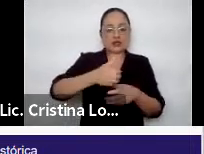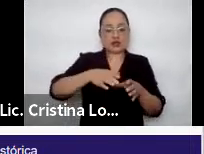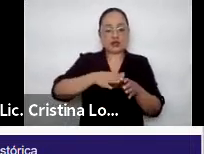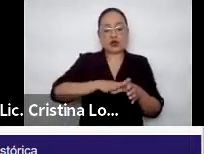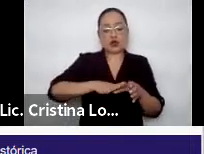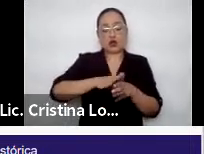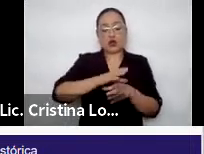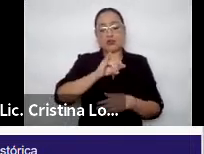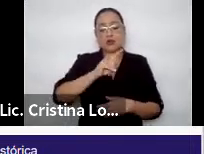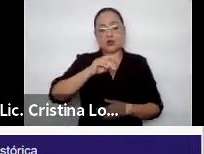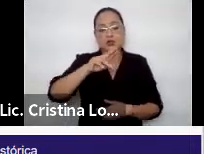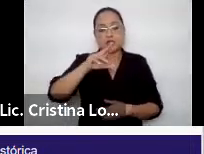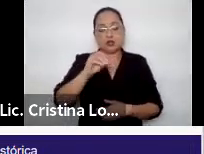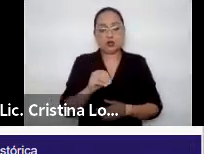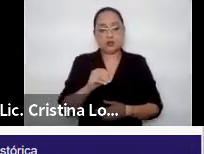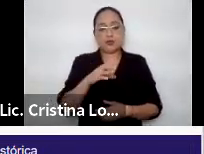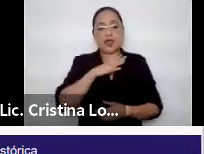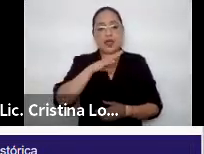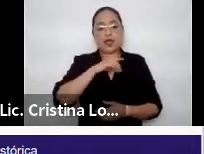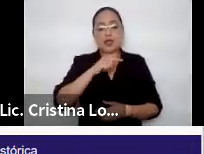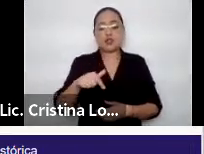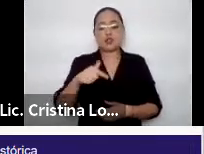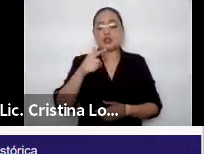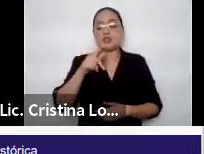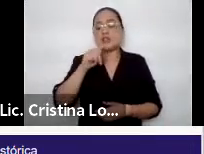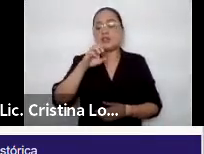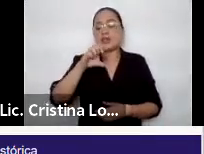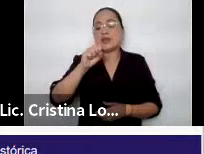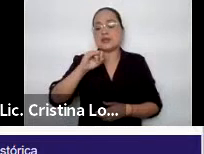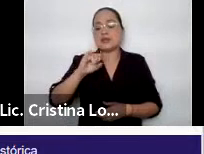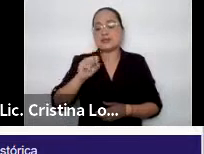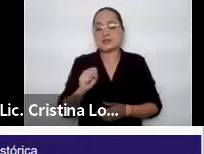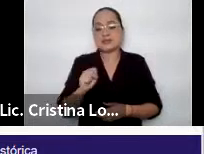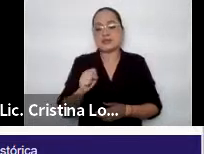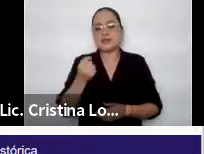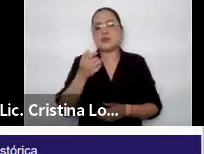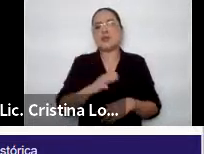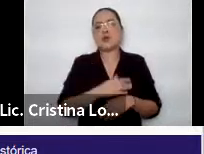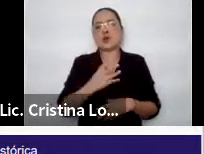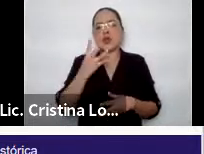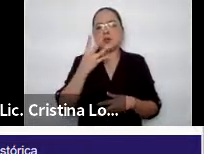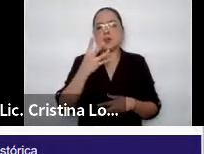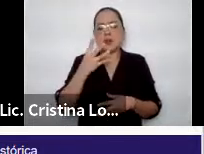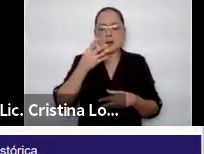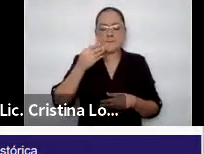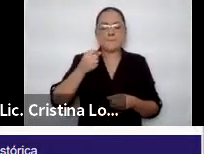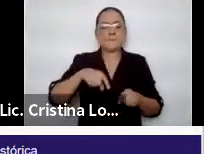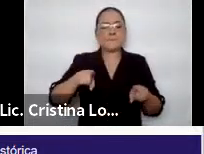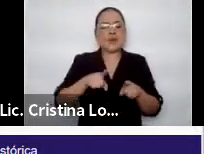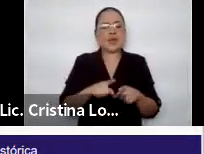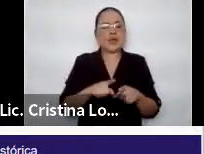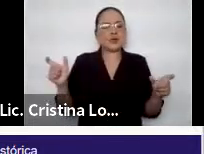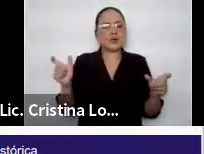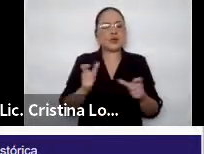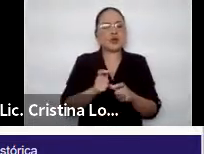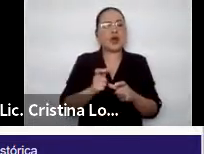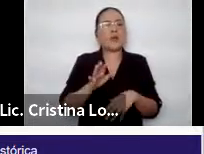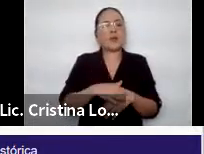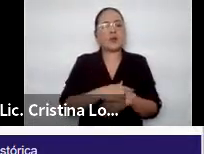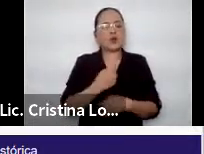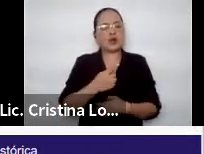generar 12 tesis. ¿A qué se refiere que redujo la búsqueda? Porque podían haber criterios que no